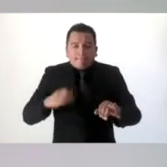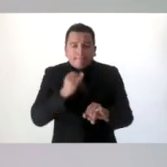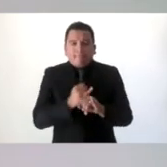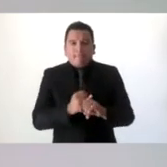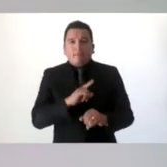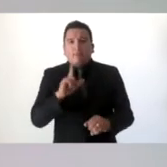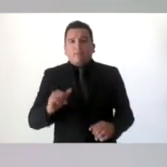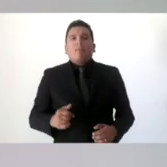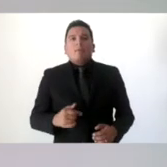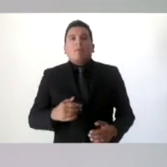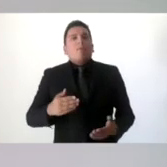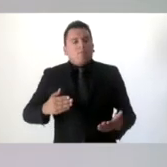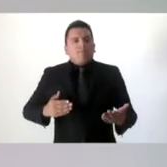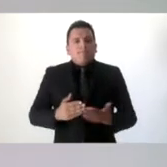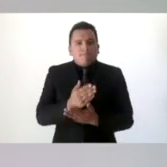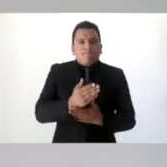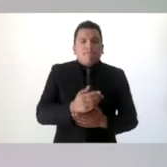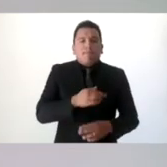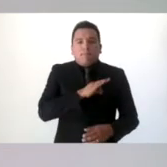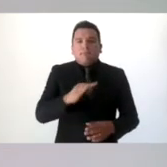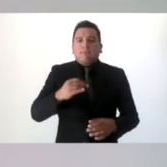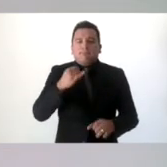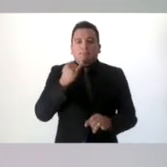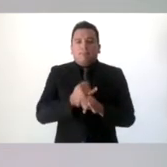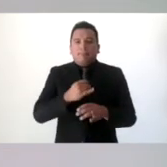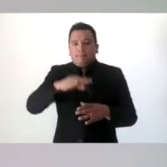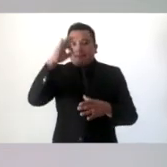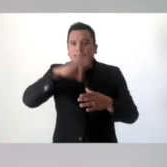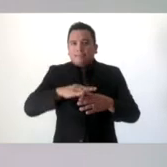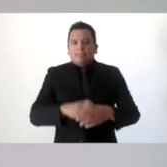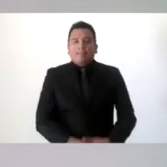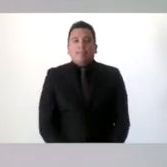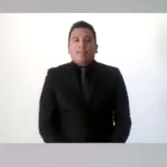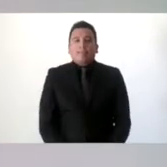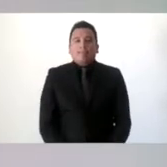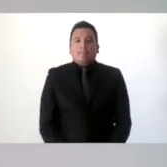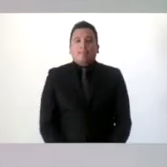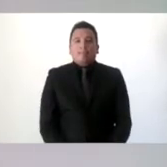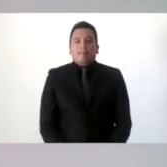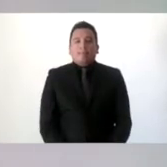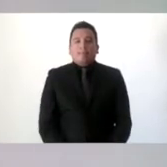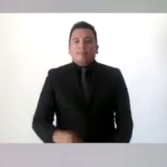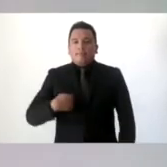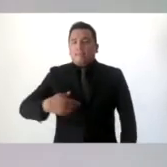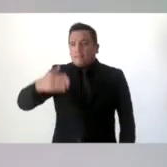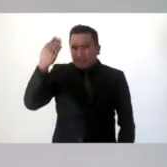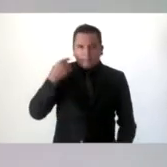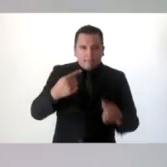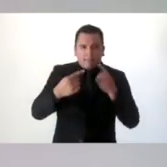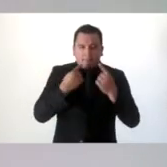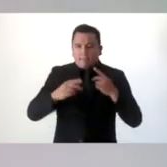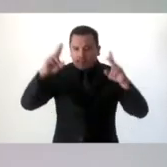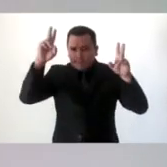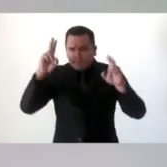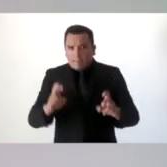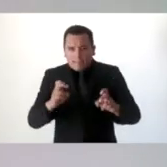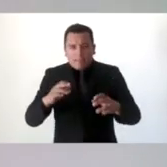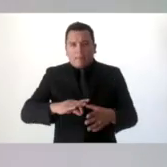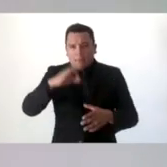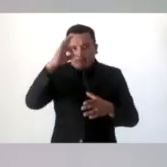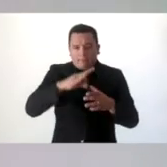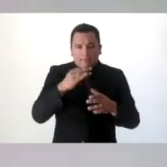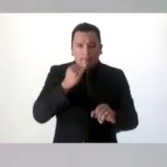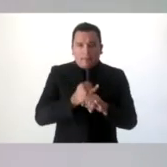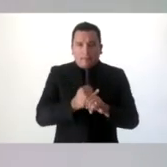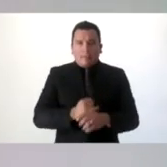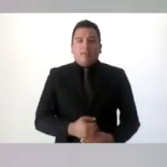si el Consejo lo decide, pues emitir su voto por esa vía. Alguna vez en una charla de voto electrónico que escuchaba yo, alguien decía, el voto electrónico soluciona